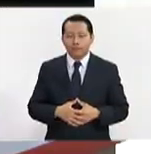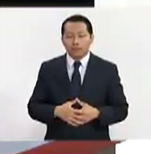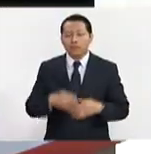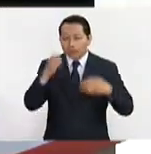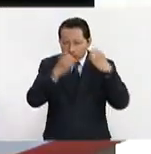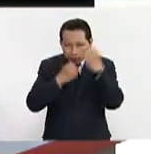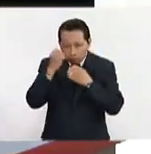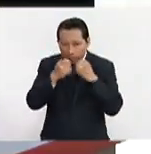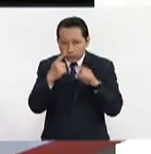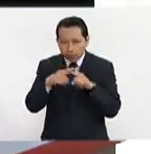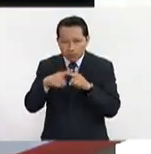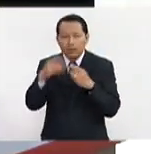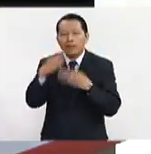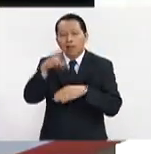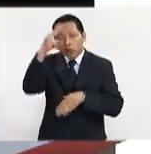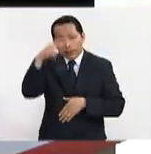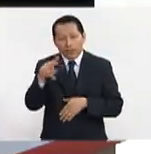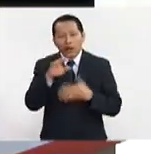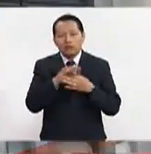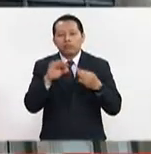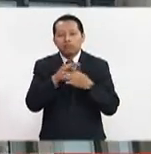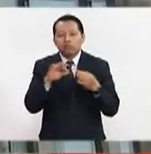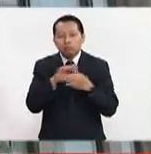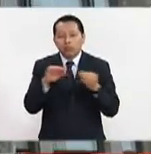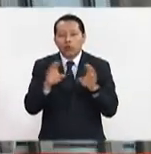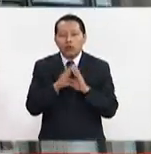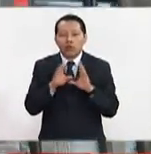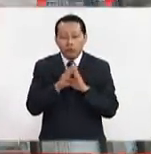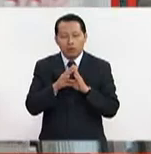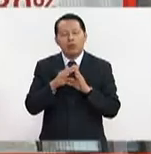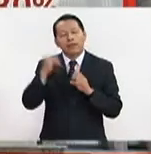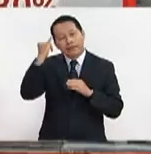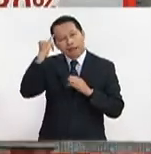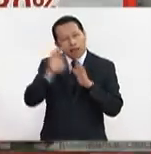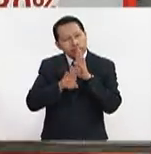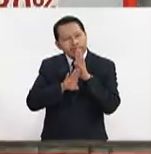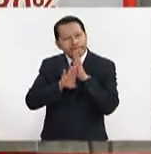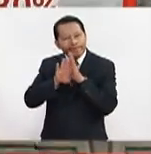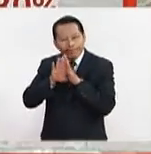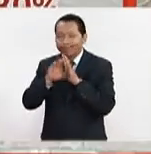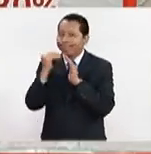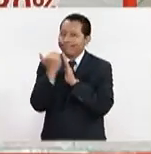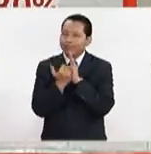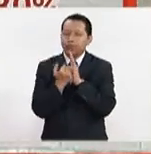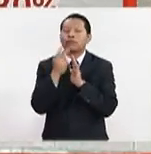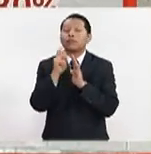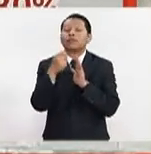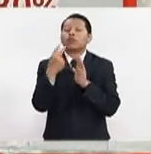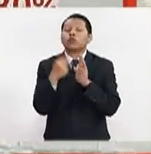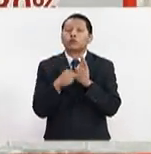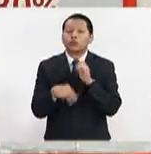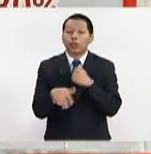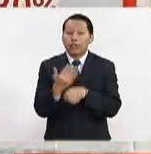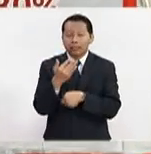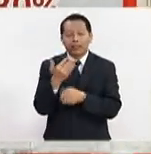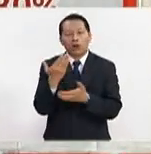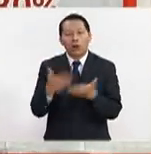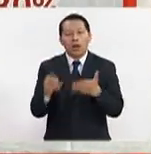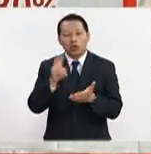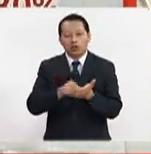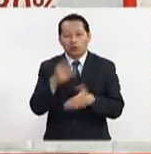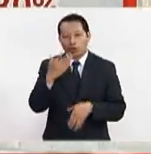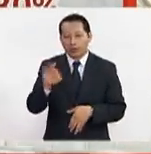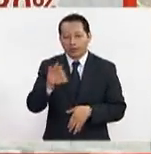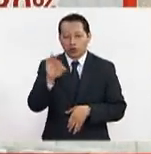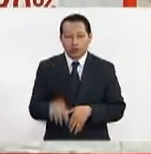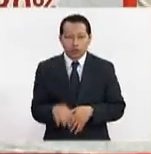Analistas encuestados por el Banco de México recortaron sus expectativas de crecimiento para este año. Pasó de 2.15 a 2.10%,